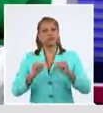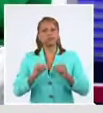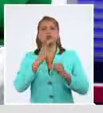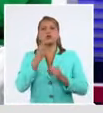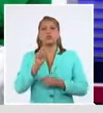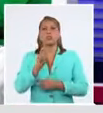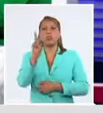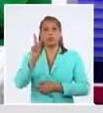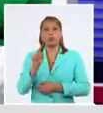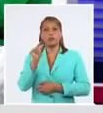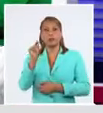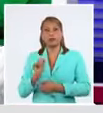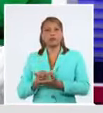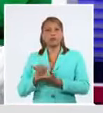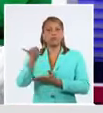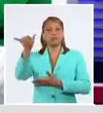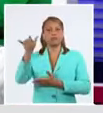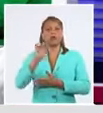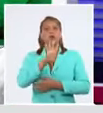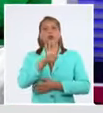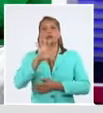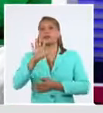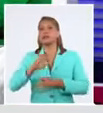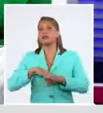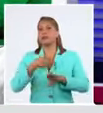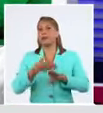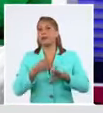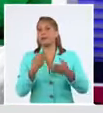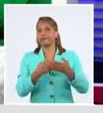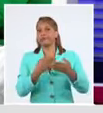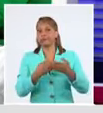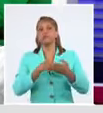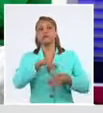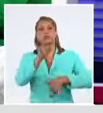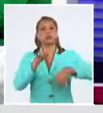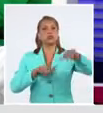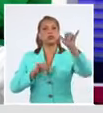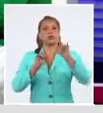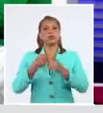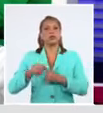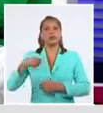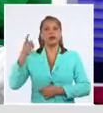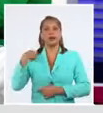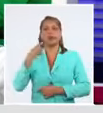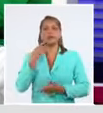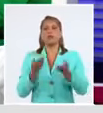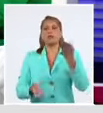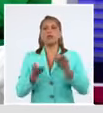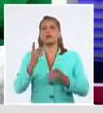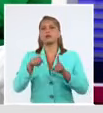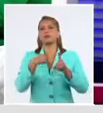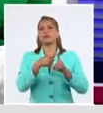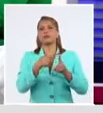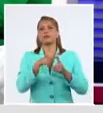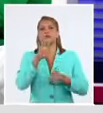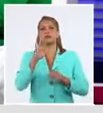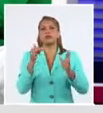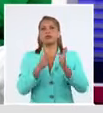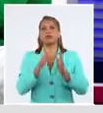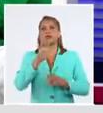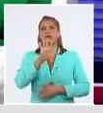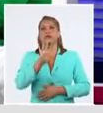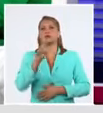los 55 retornados después del diagnóstico, y ayer nuevamente un balance positivo,